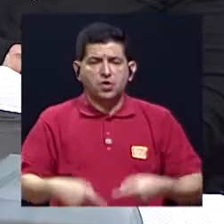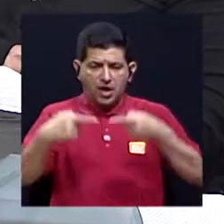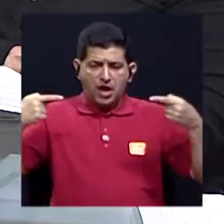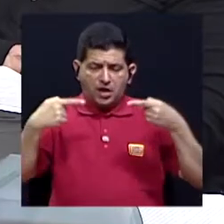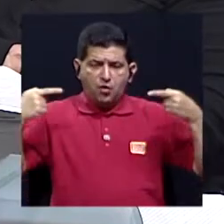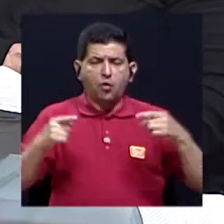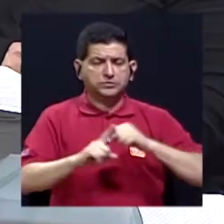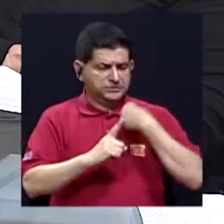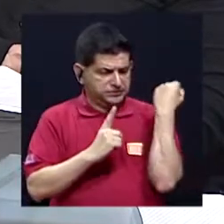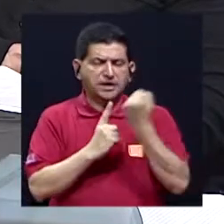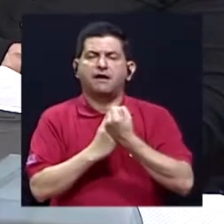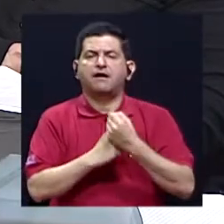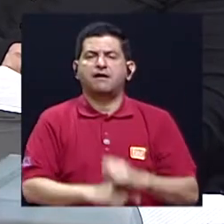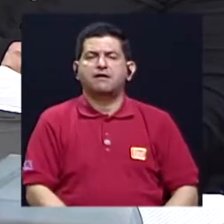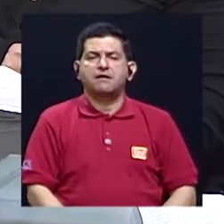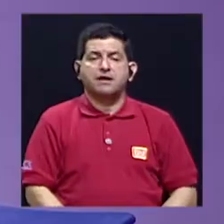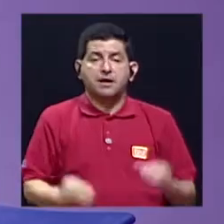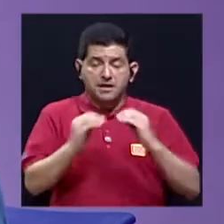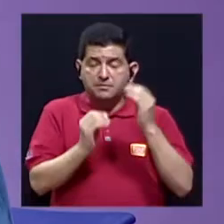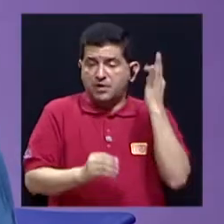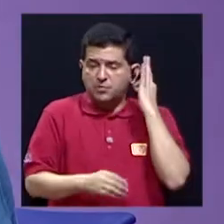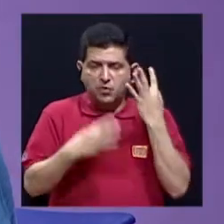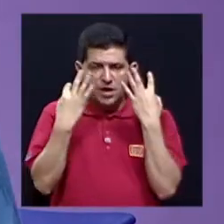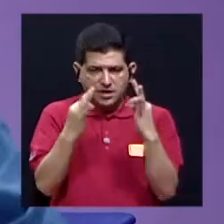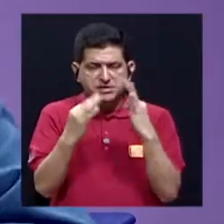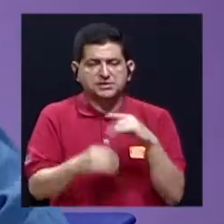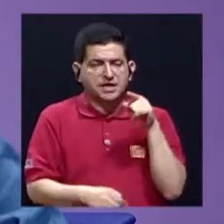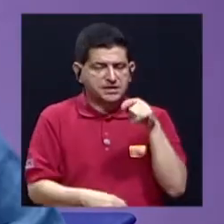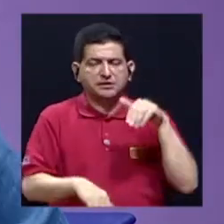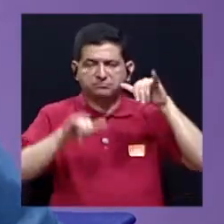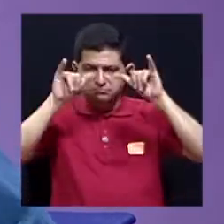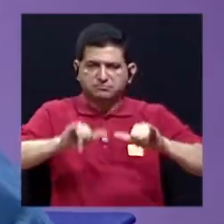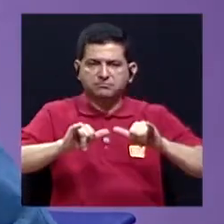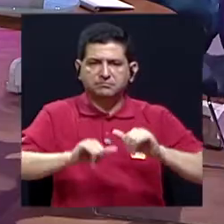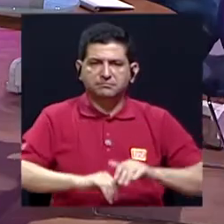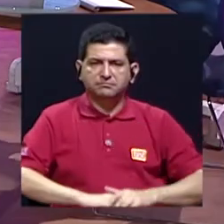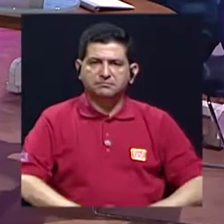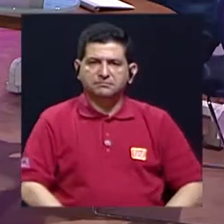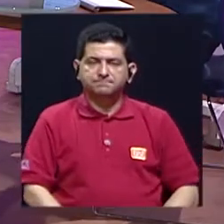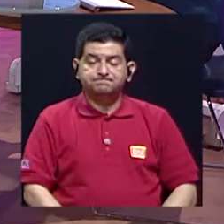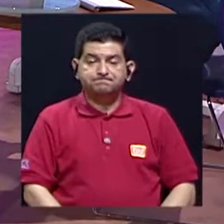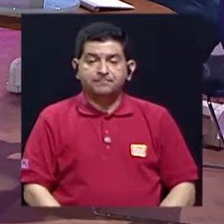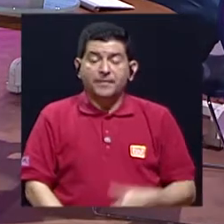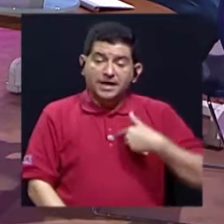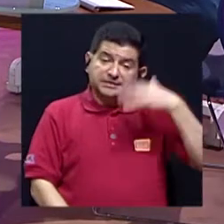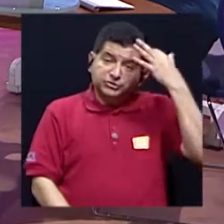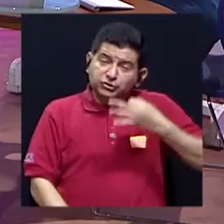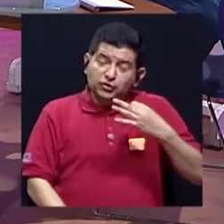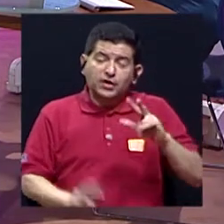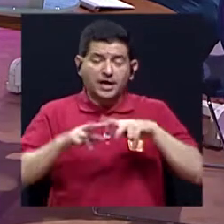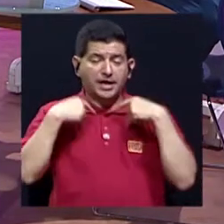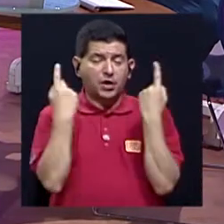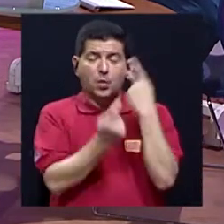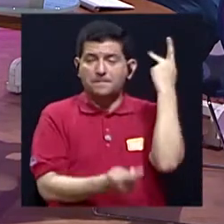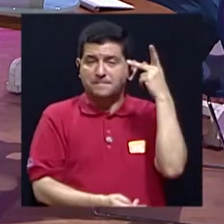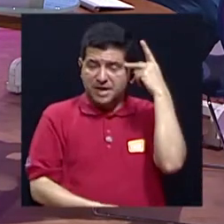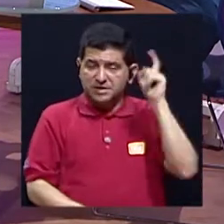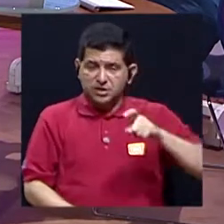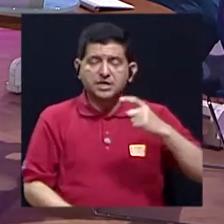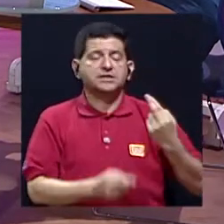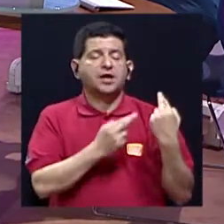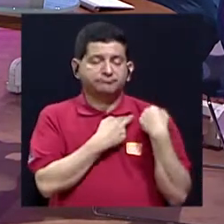contrarrestar esta situación y que más mujeres se animen a estar allí. Bueno, yo creo que los partidos políticos deben de ser